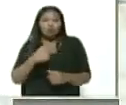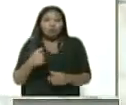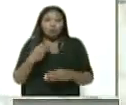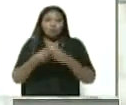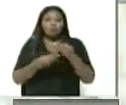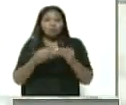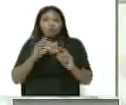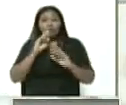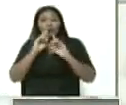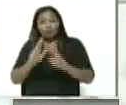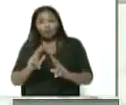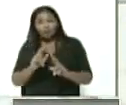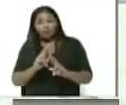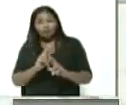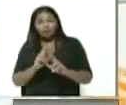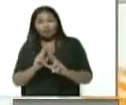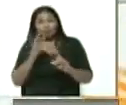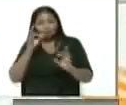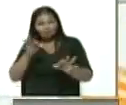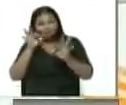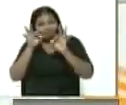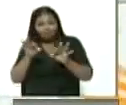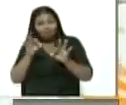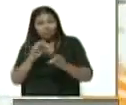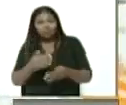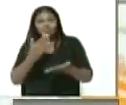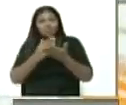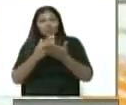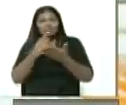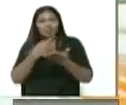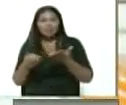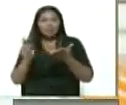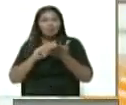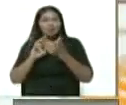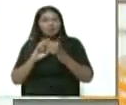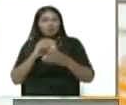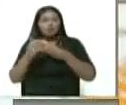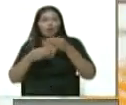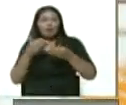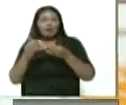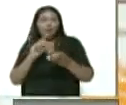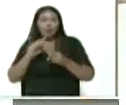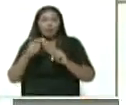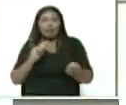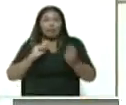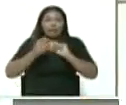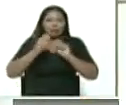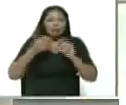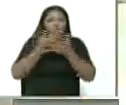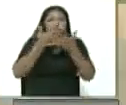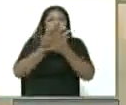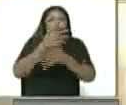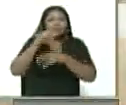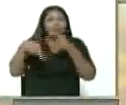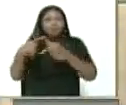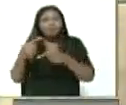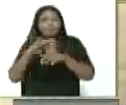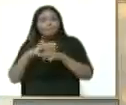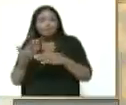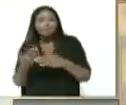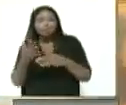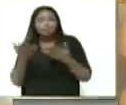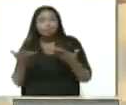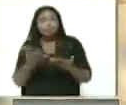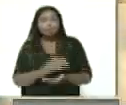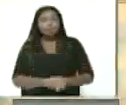un resultado bien que como siempre se ha dicho sea irreversible que no genere digamos confusiones porque cuando hay las